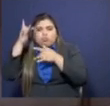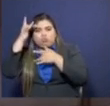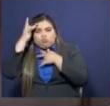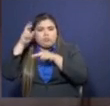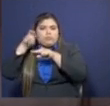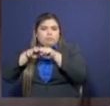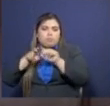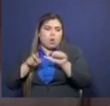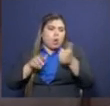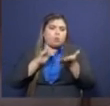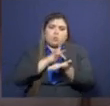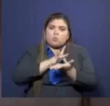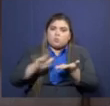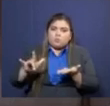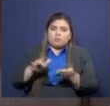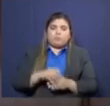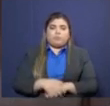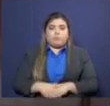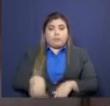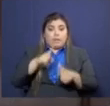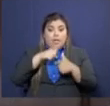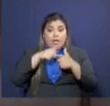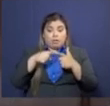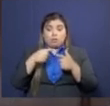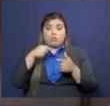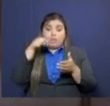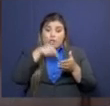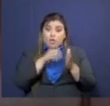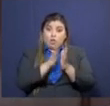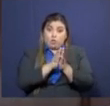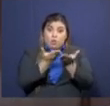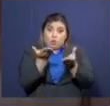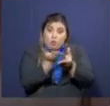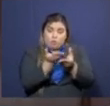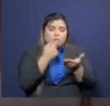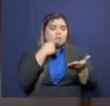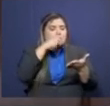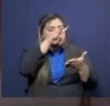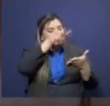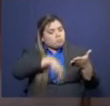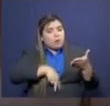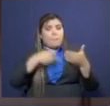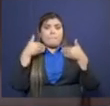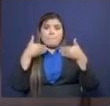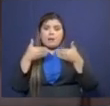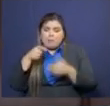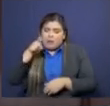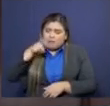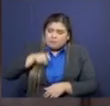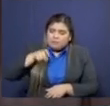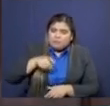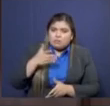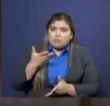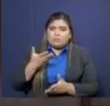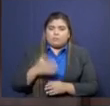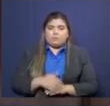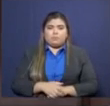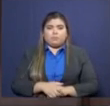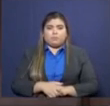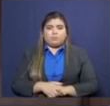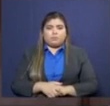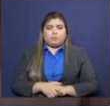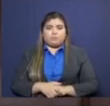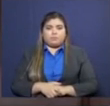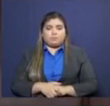Este informe concluía que Panamá necesitaba, y hoy agrego,